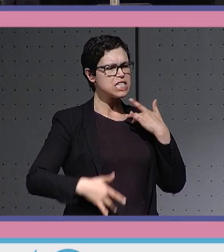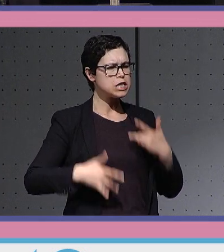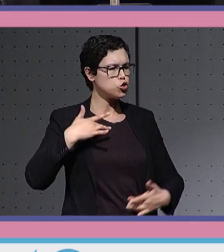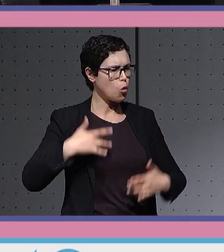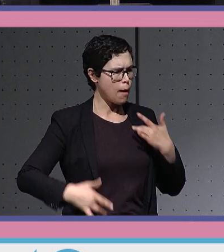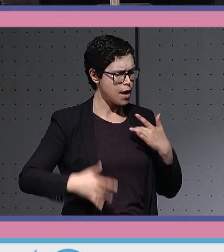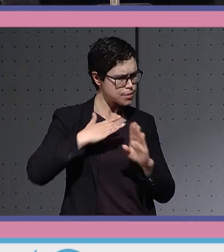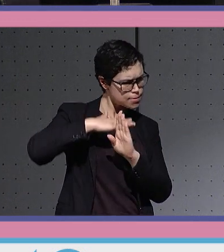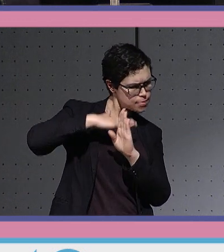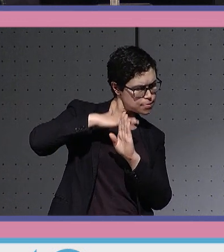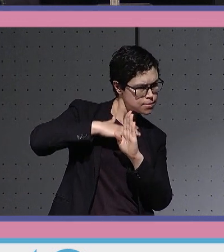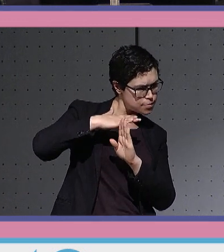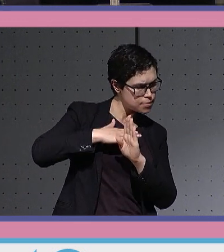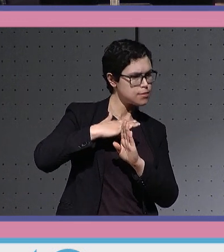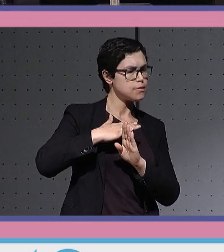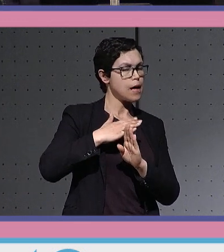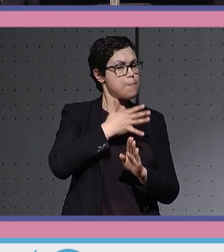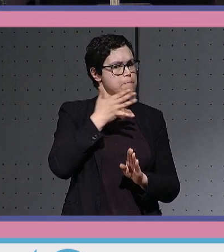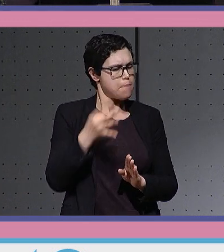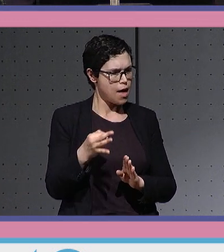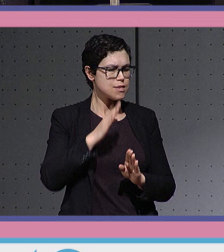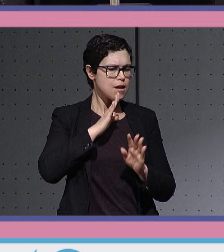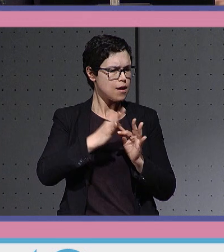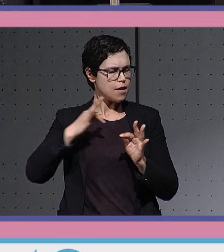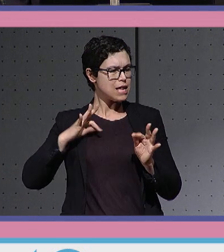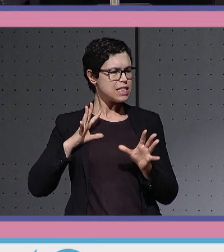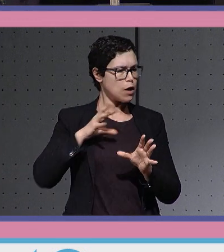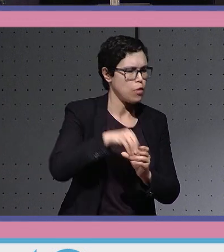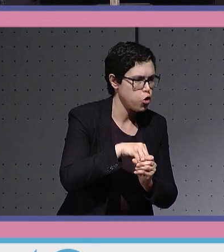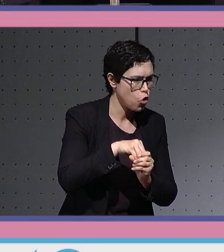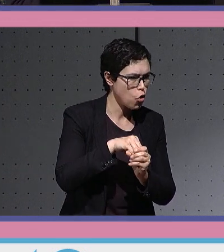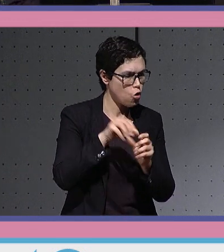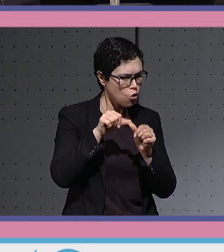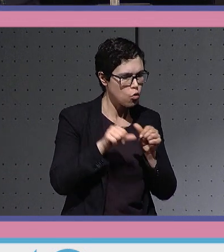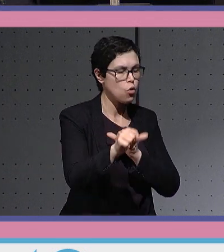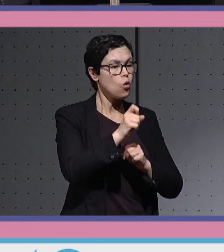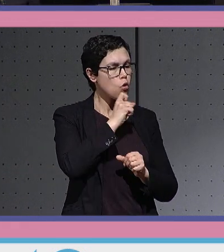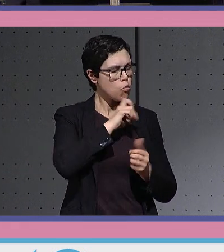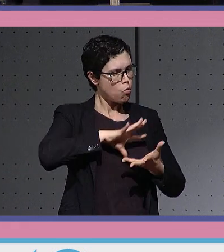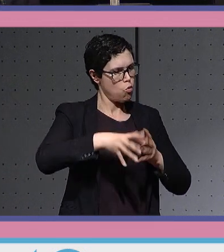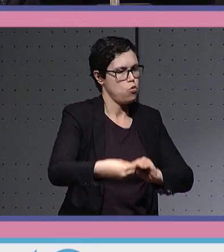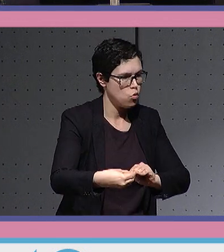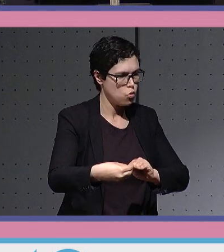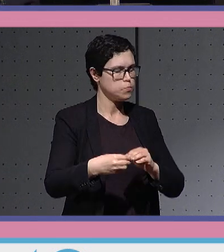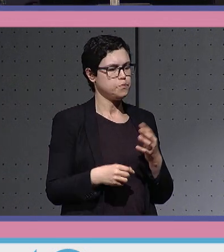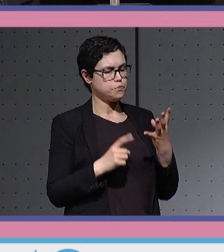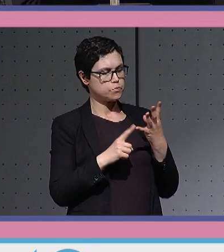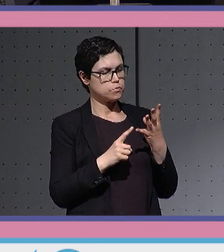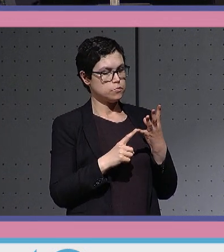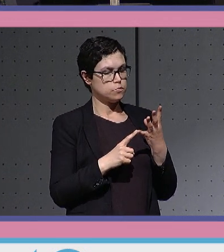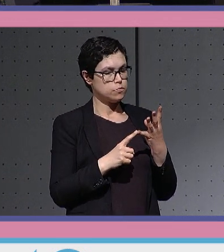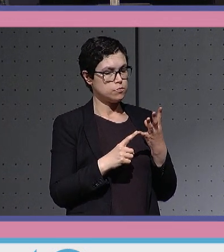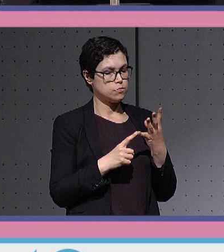que va aparejado con el nivel de intervención que luego se va a hacer en relación con esos síntomas en los ejes nucleares, que dos de ellos